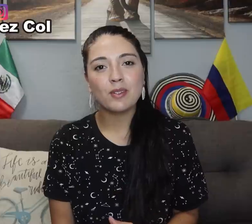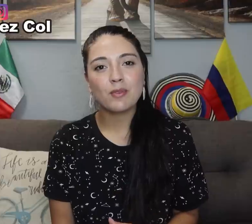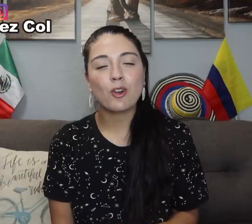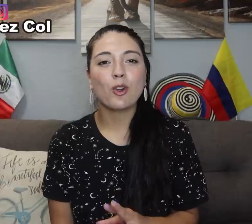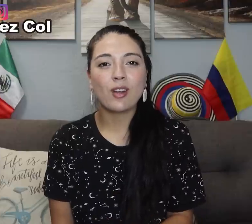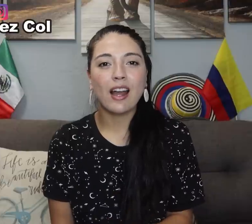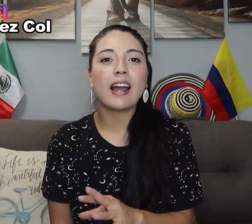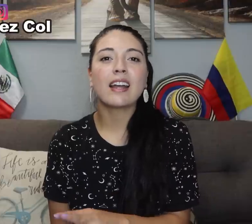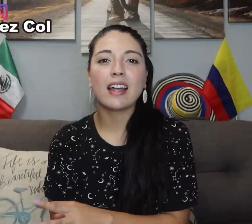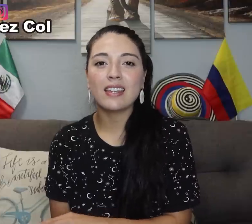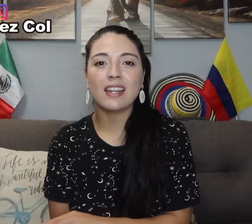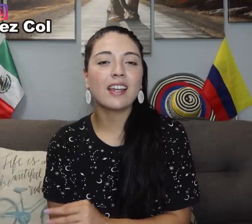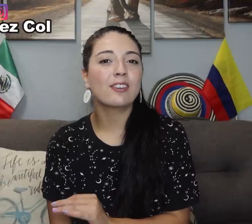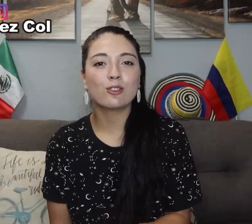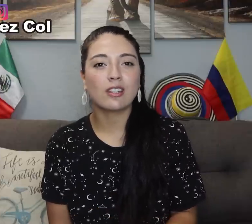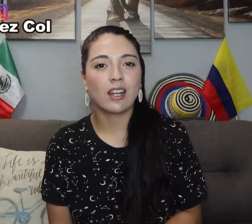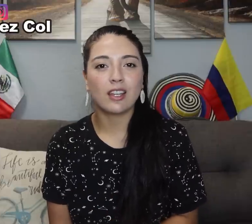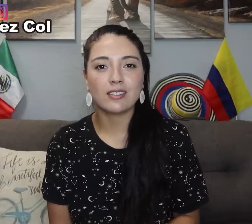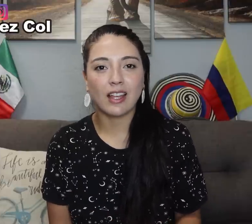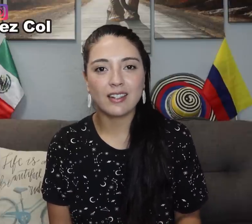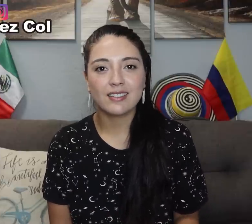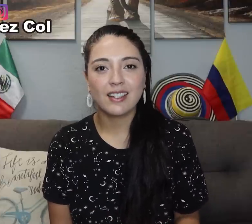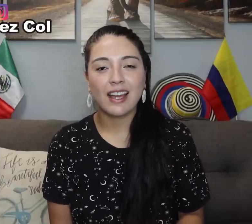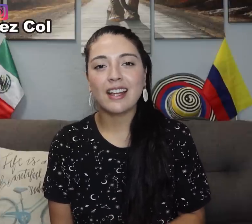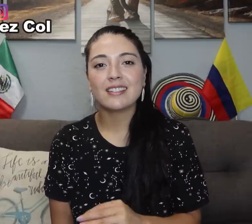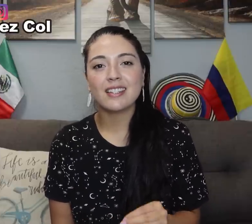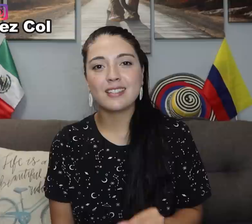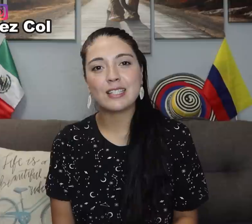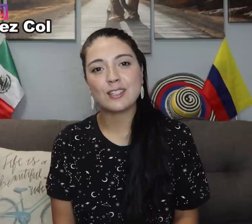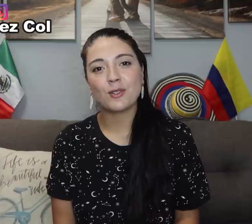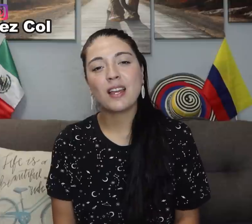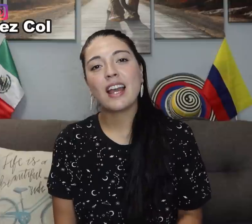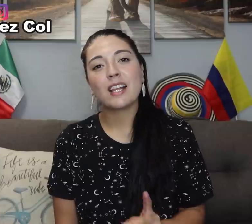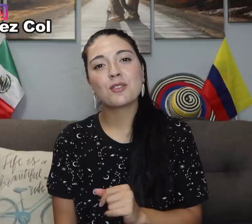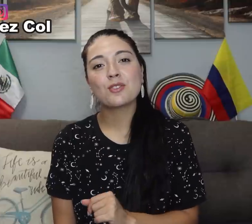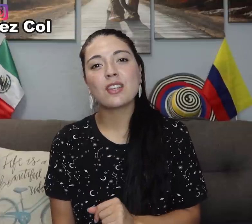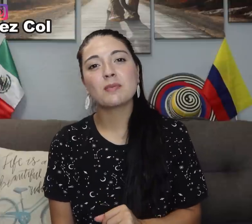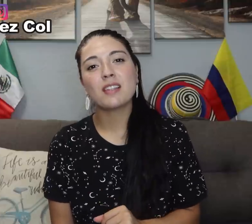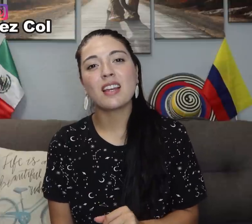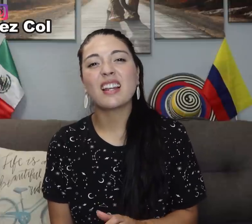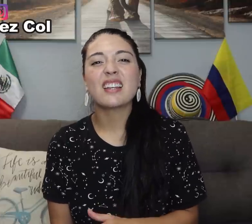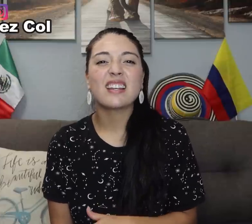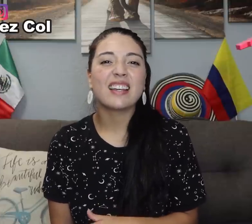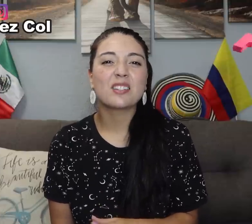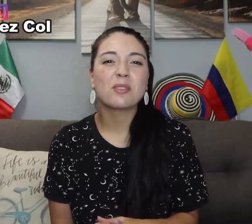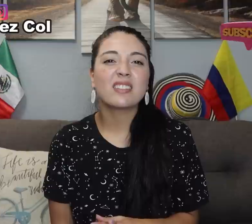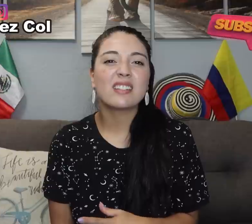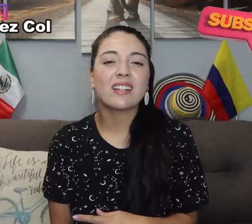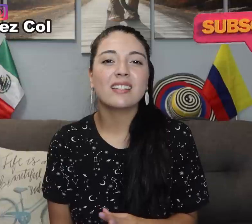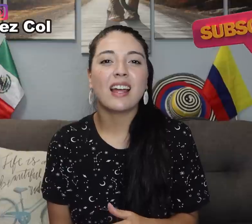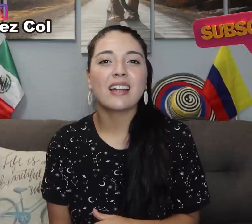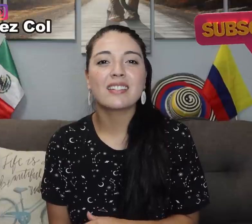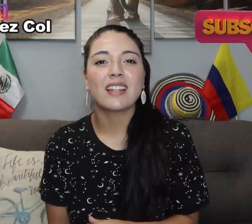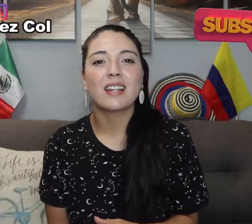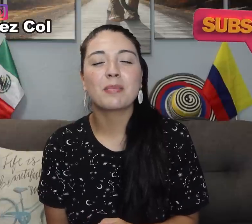tiempo coloca a cada quien en donde tiene que estar. Así de sencillo. Algunos de ustedes me decían, Alexa, ella es una